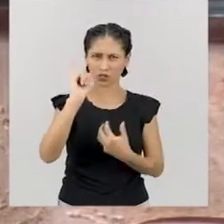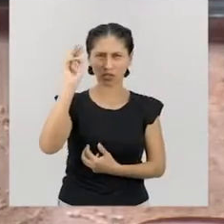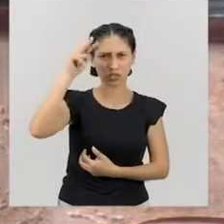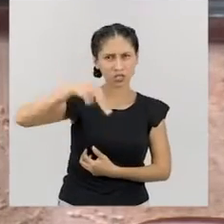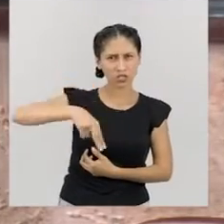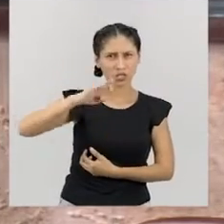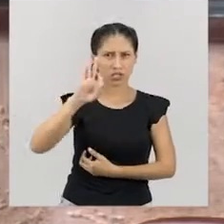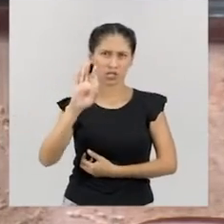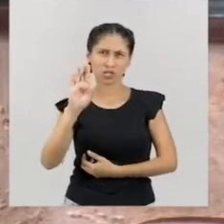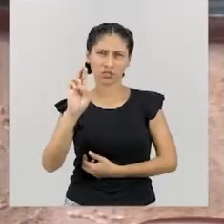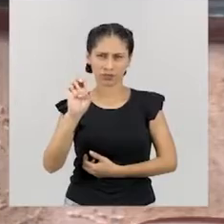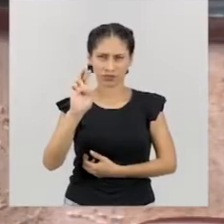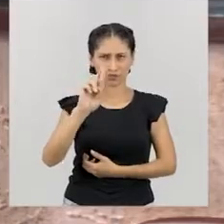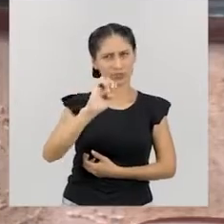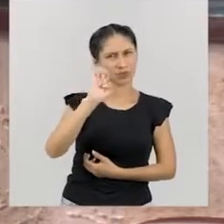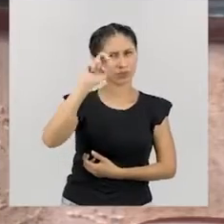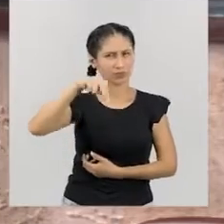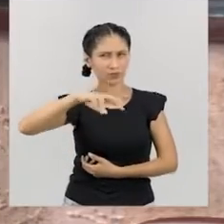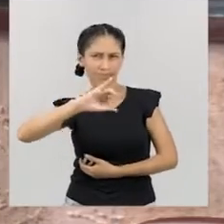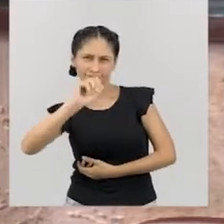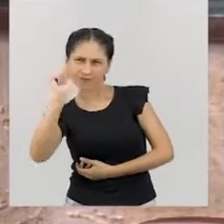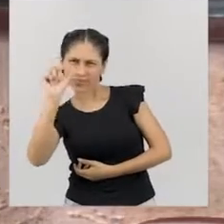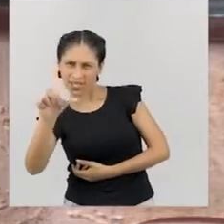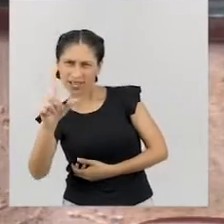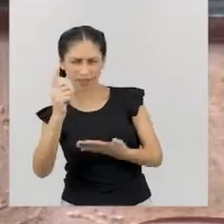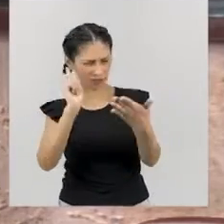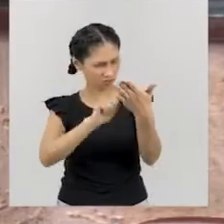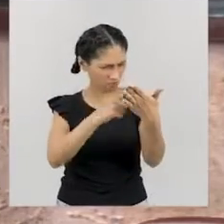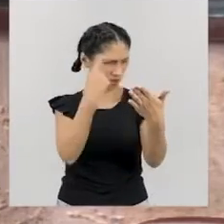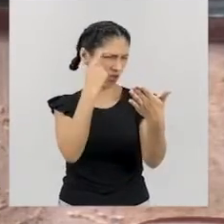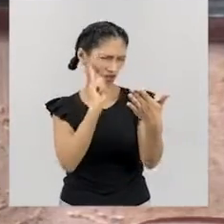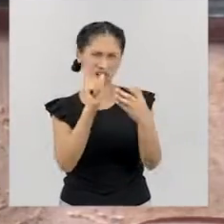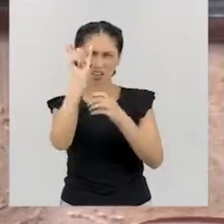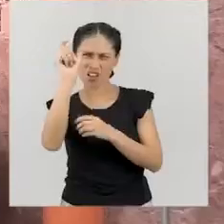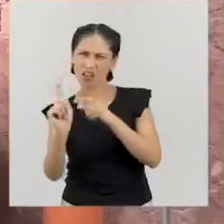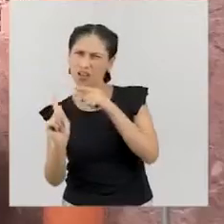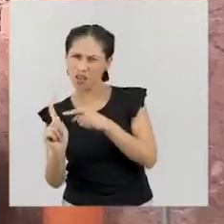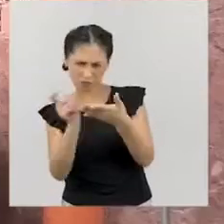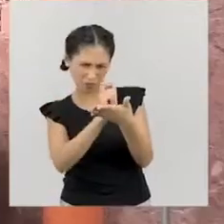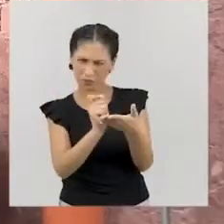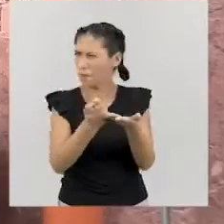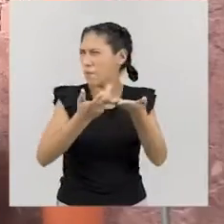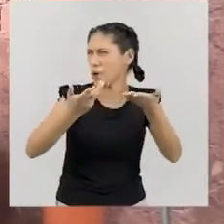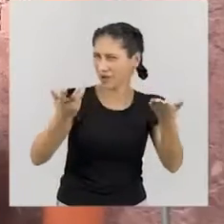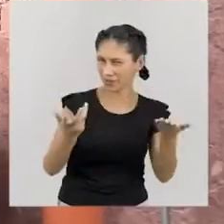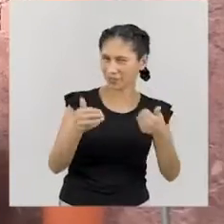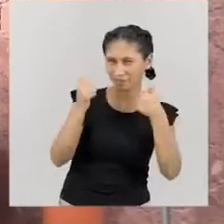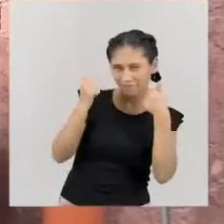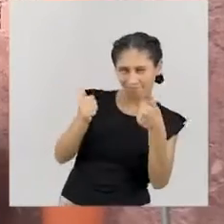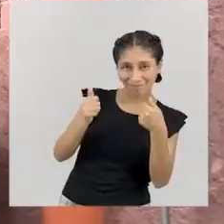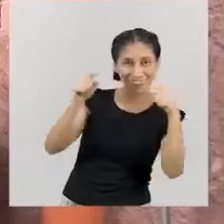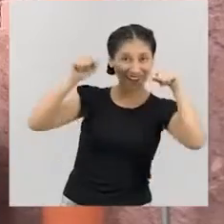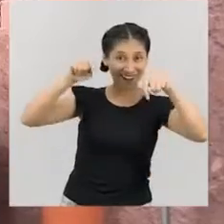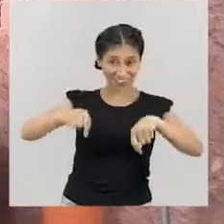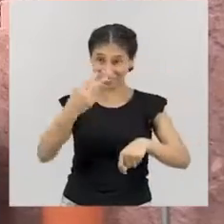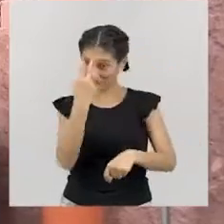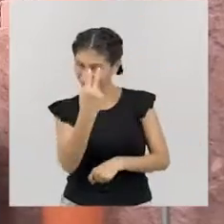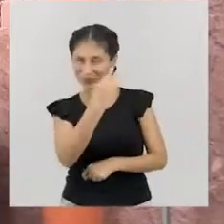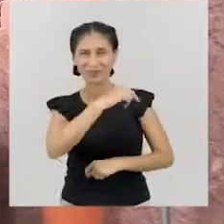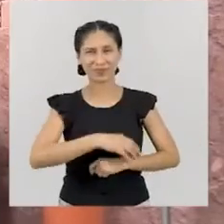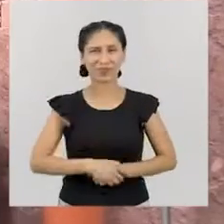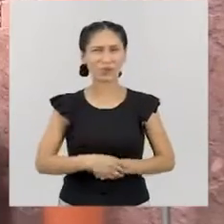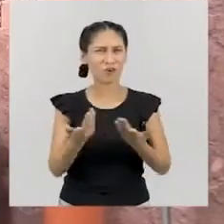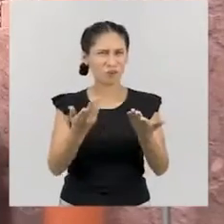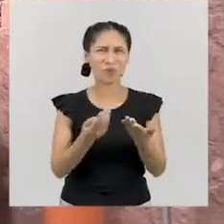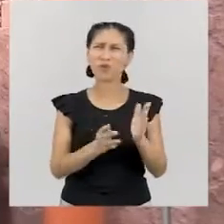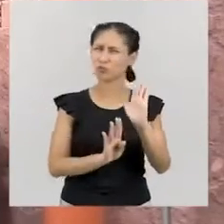inferencial. Por lo tanto, claro, debo identificar la intención del autor. Así es, Cori. Vamos. Es el momento de ver